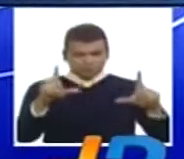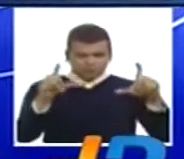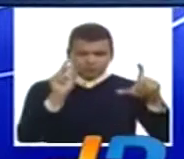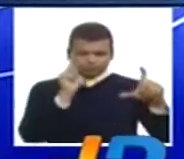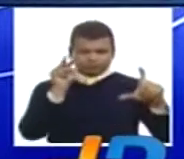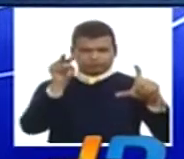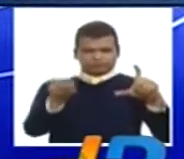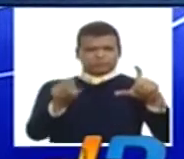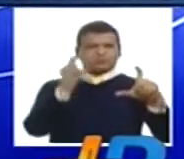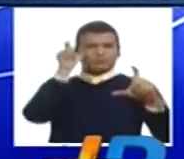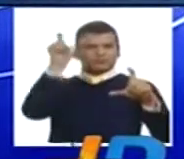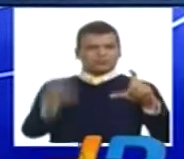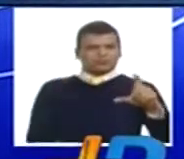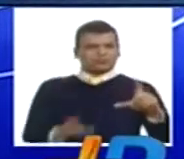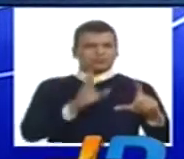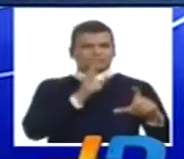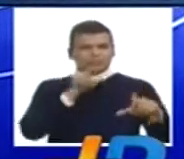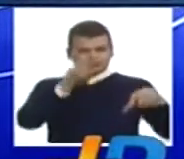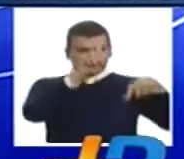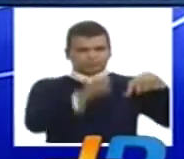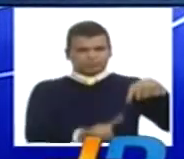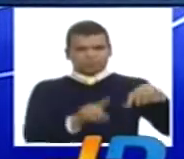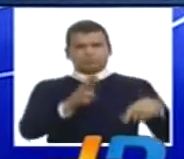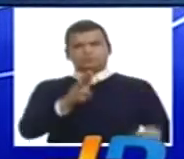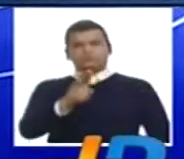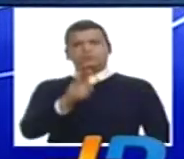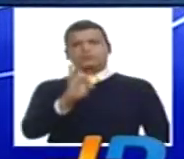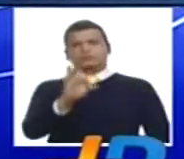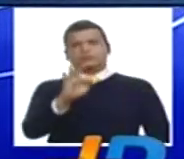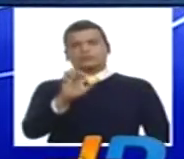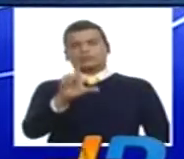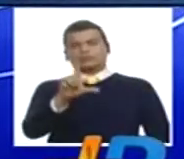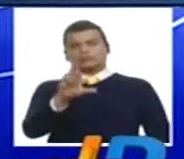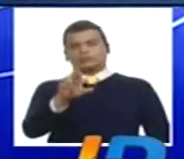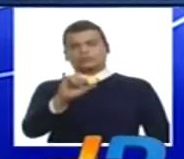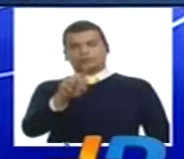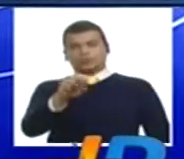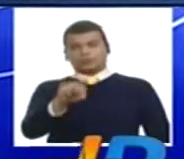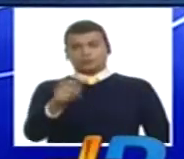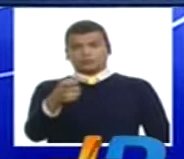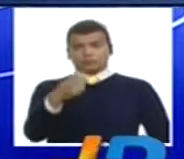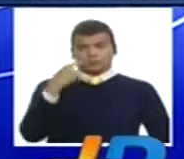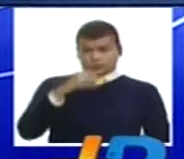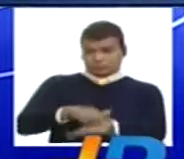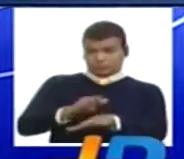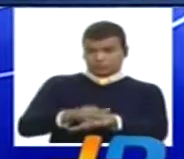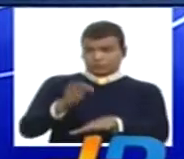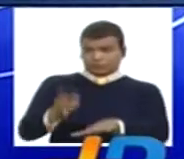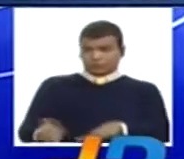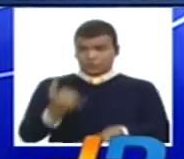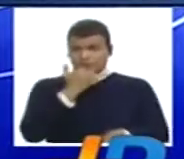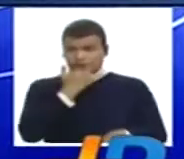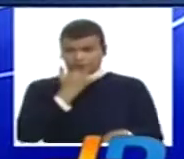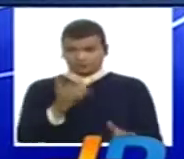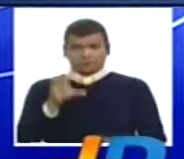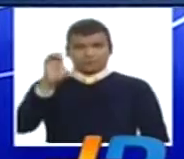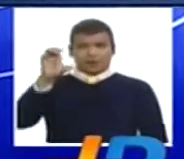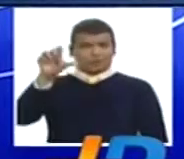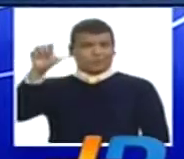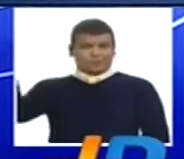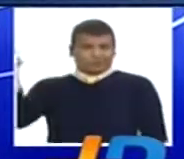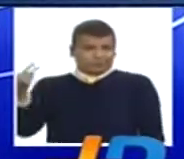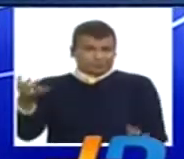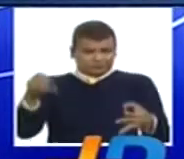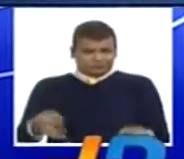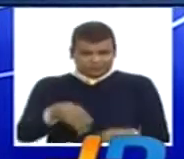fotomulta impuesta al reconocido arquero Barkan Sterling. Los familiares del portero lograron demostrar que él no se encontraba en el país al momento